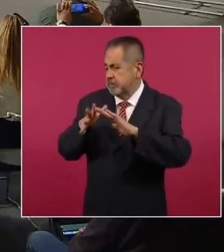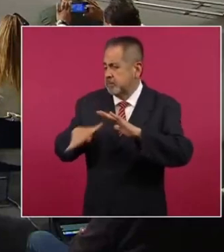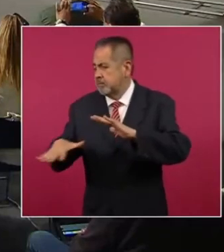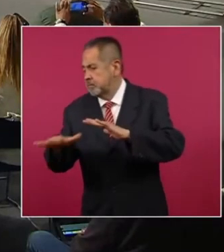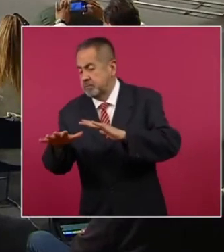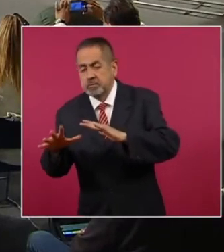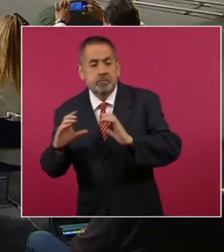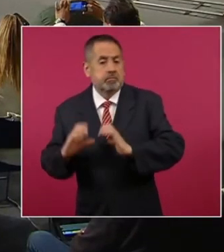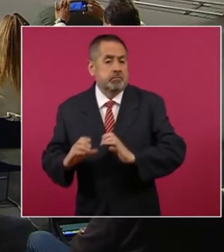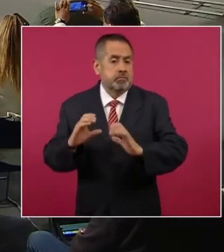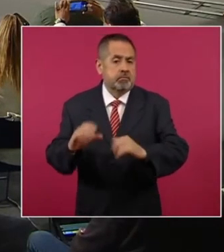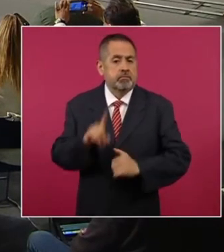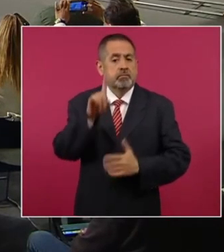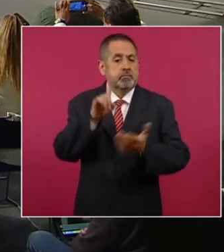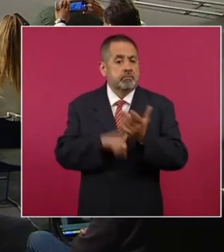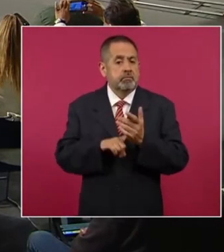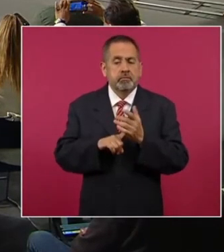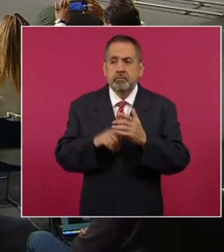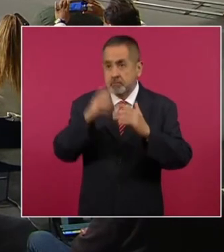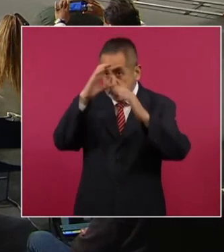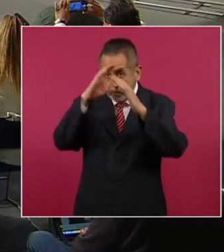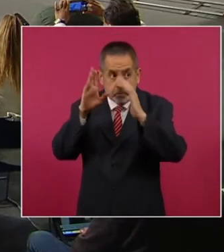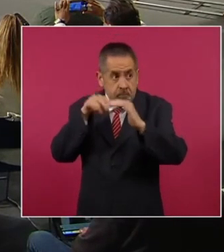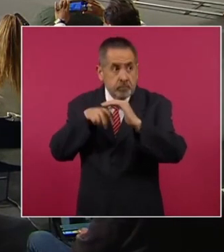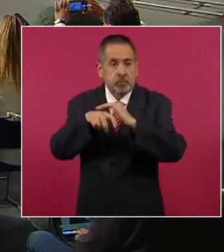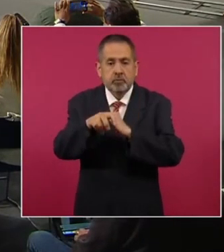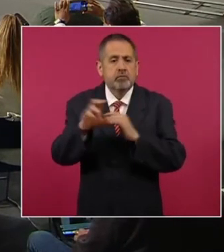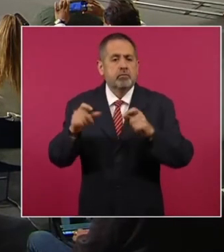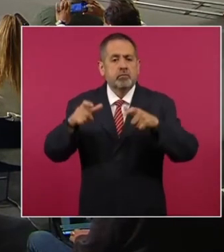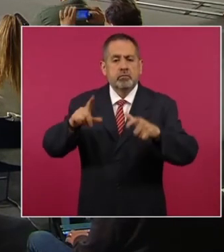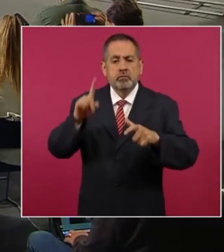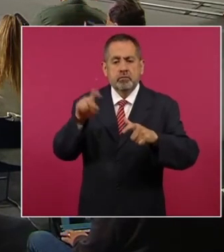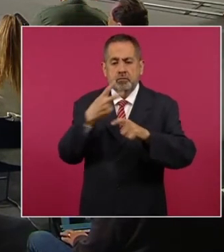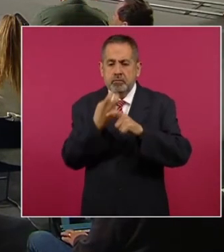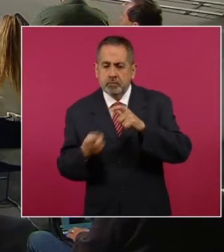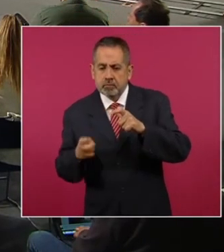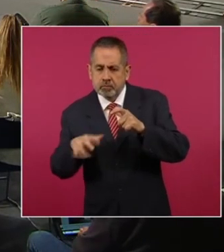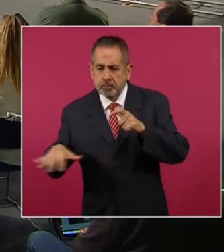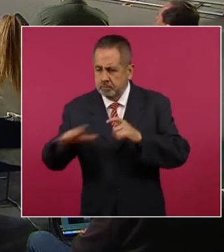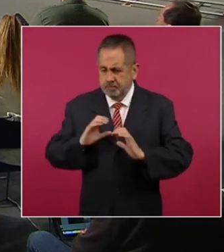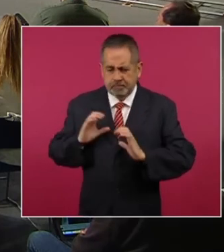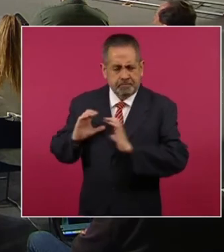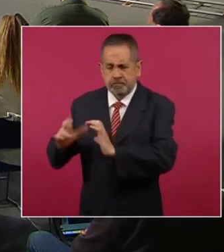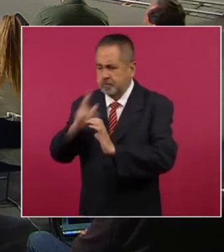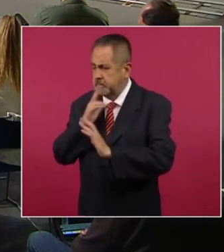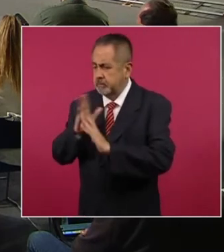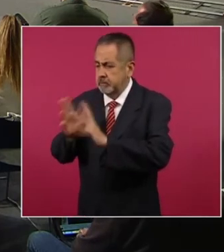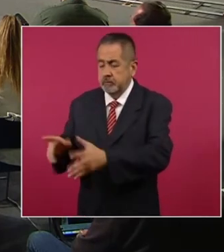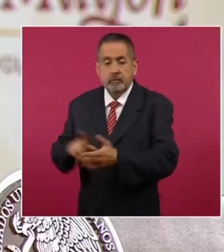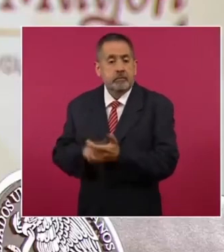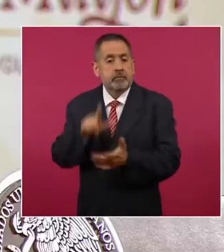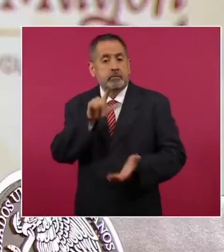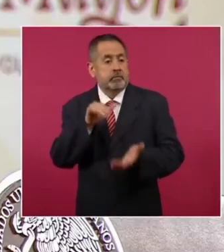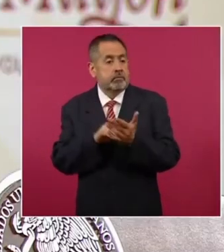más de mil cuevas y cenotes, más de 700 mil fragmentos de cerámica,